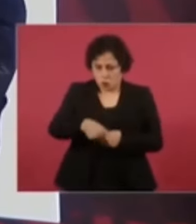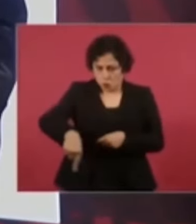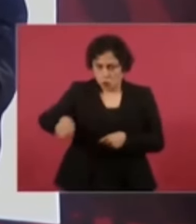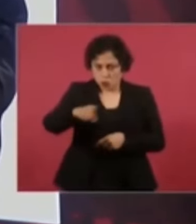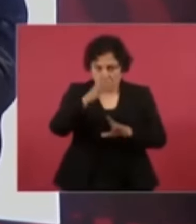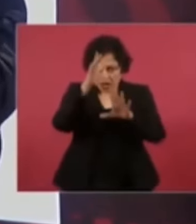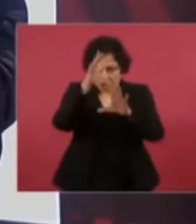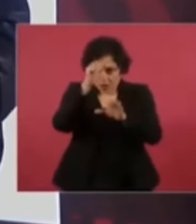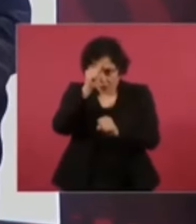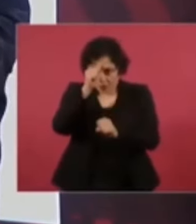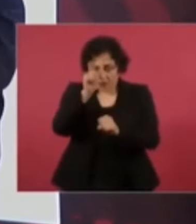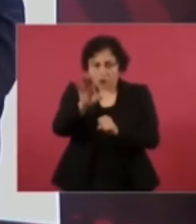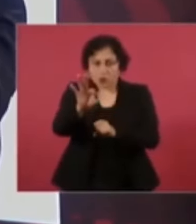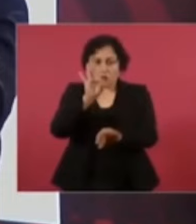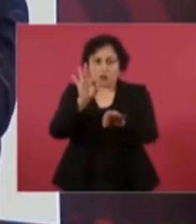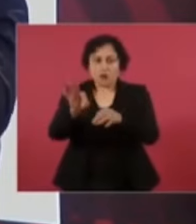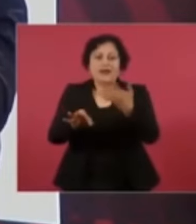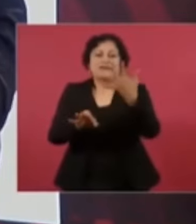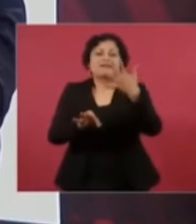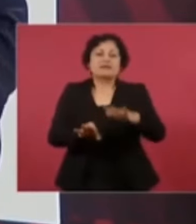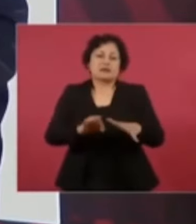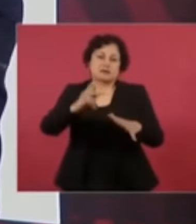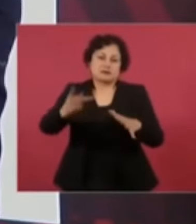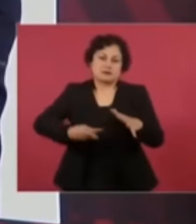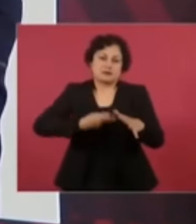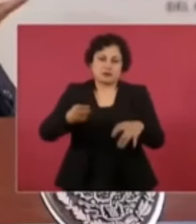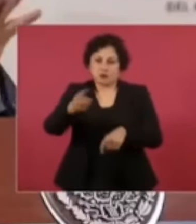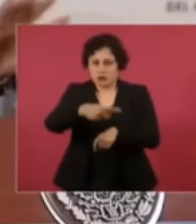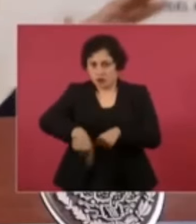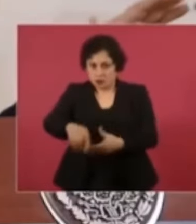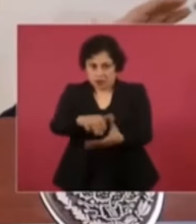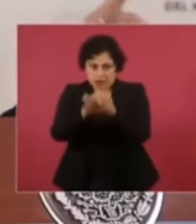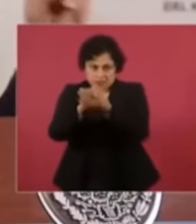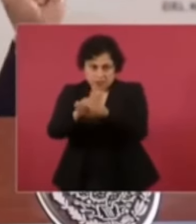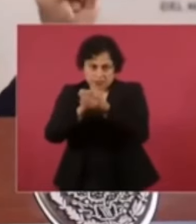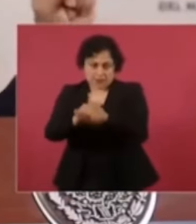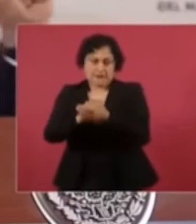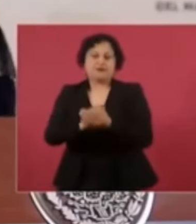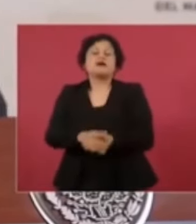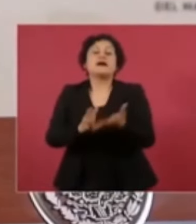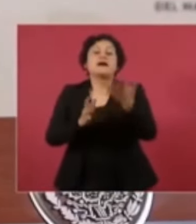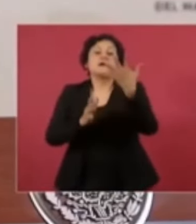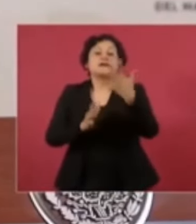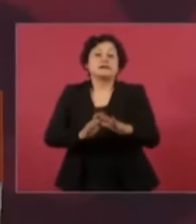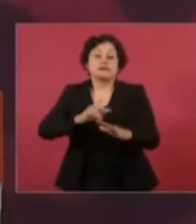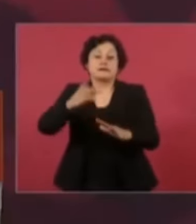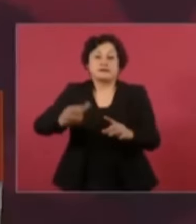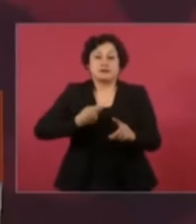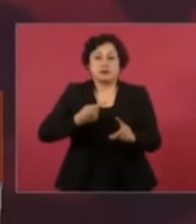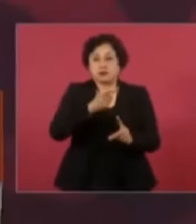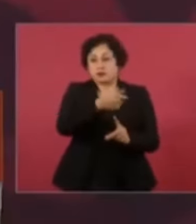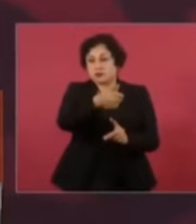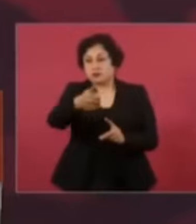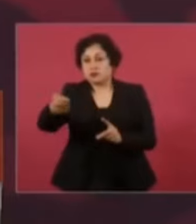acuerdo, 10 preguntas, 10, hagan una rifa, 10 y cada uno una pregunta.